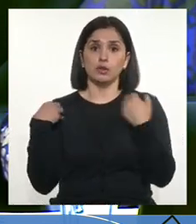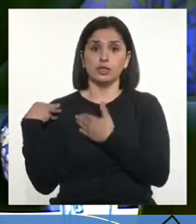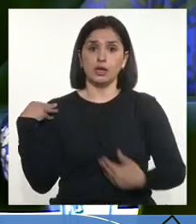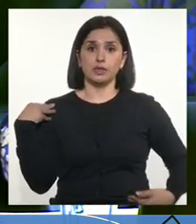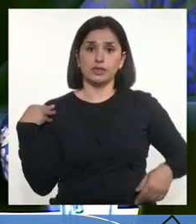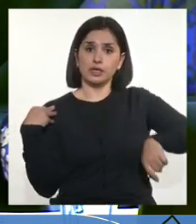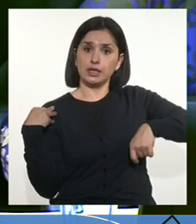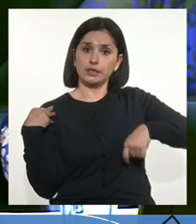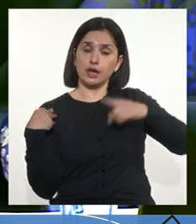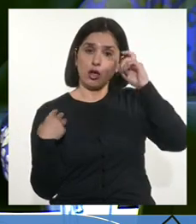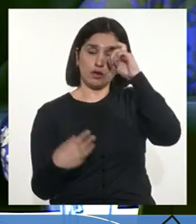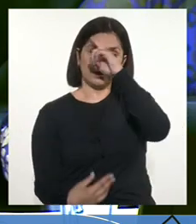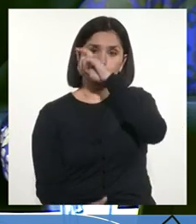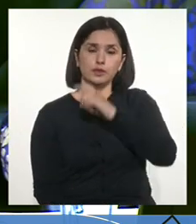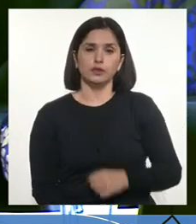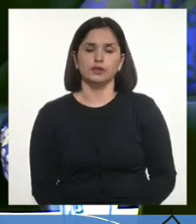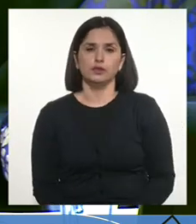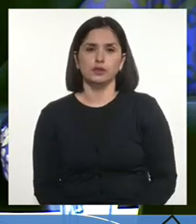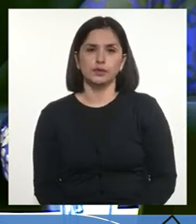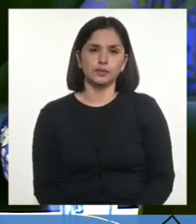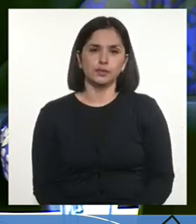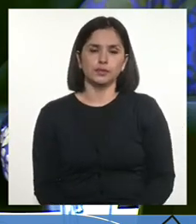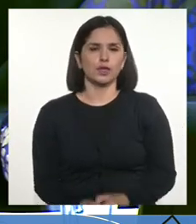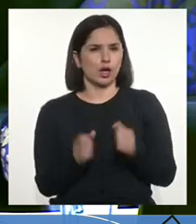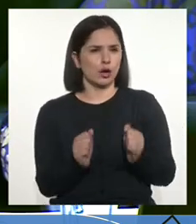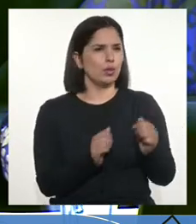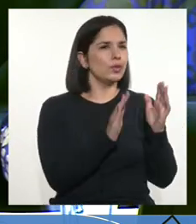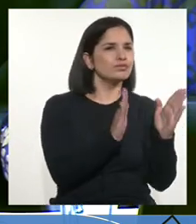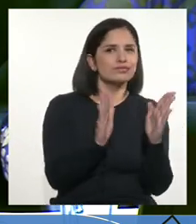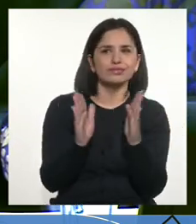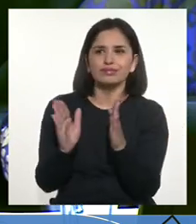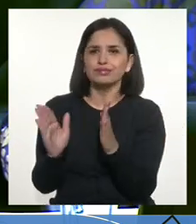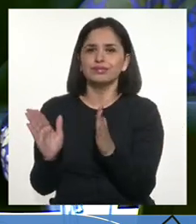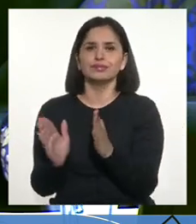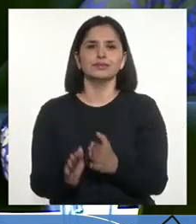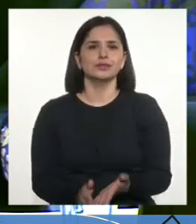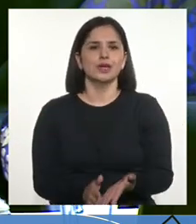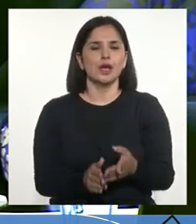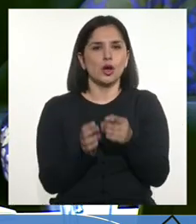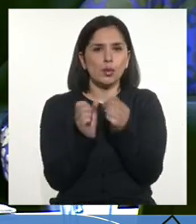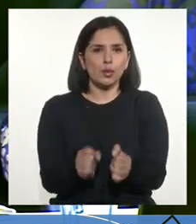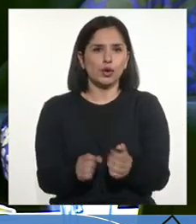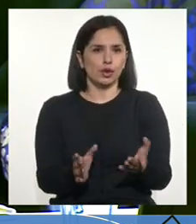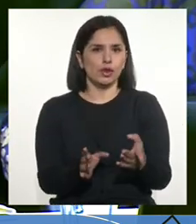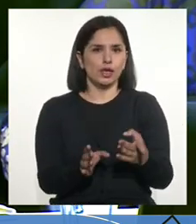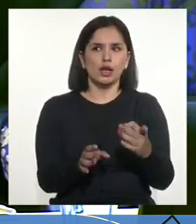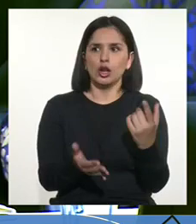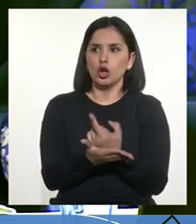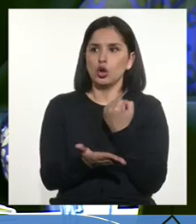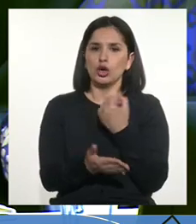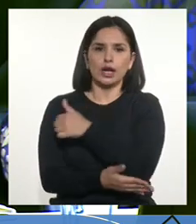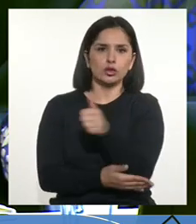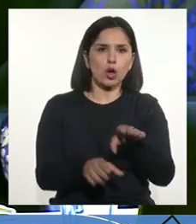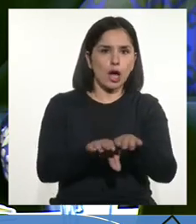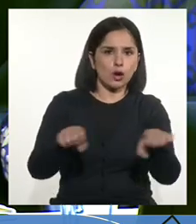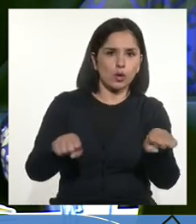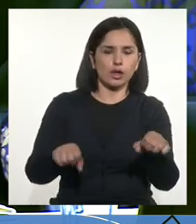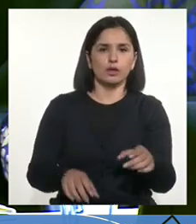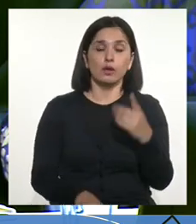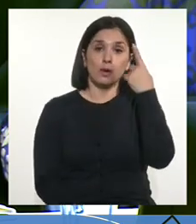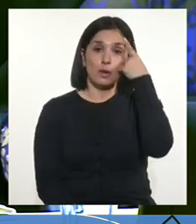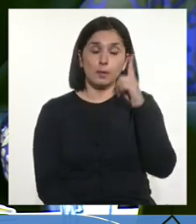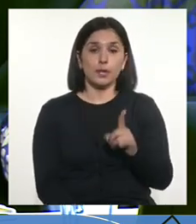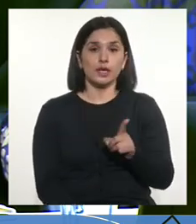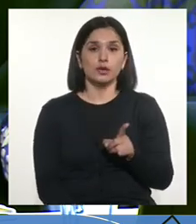senado es difícil a poder ordenar poder llegar a consenso pero